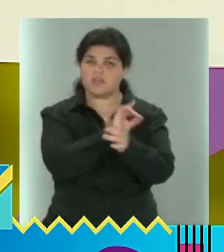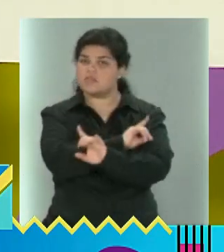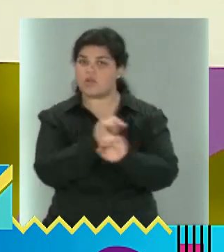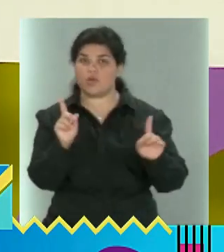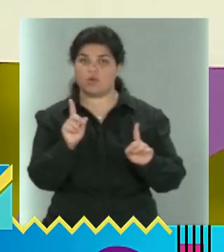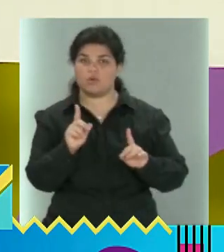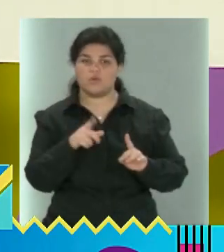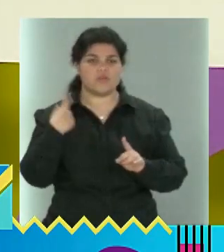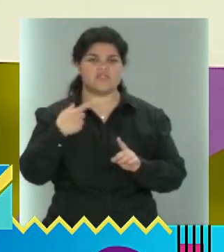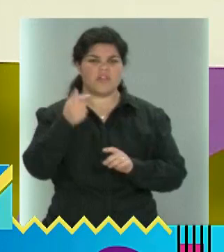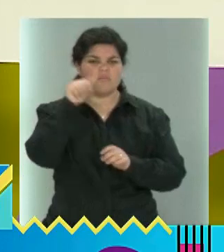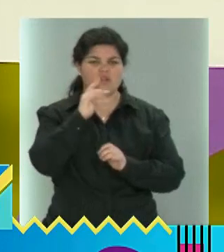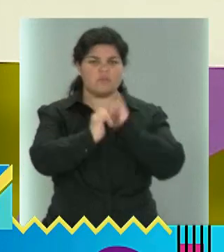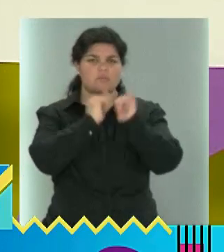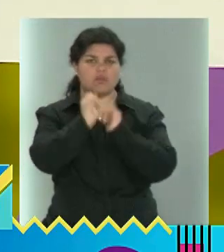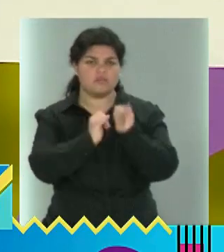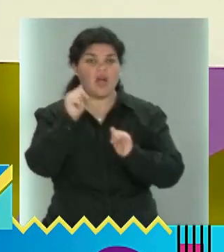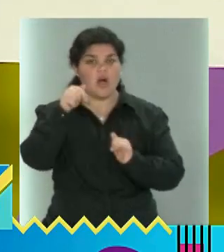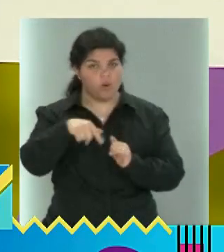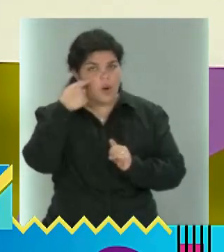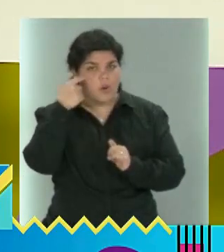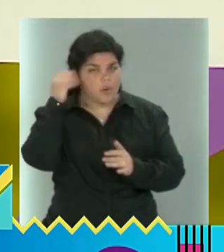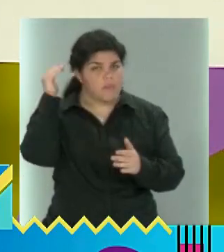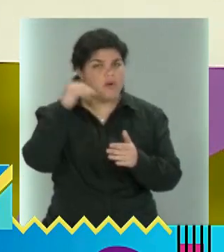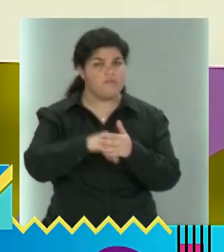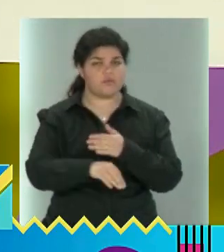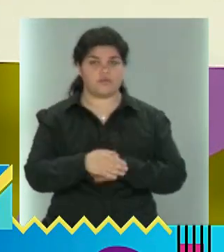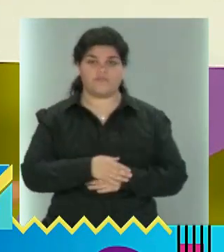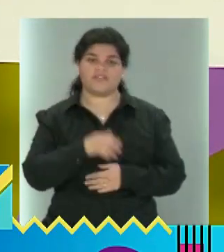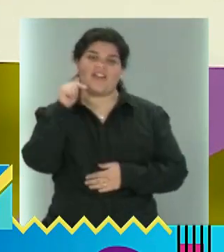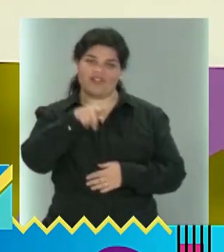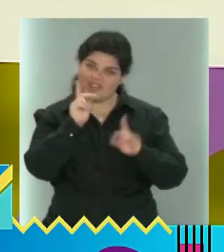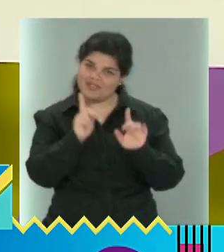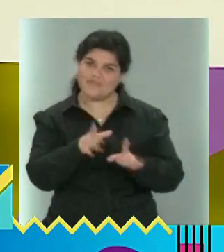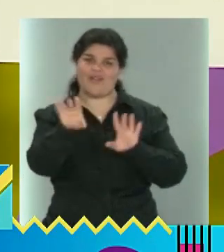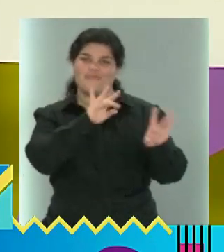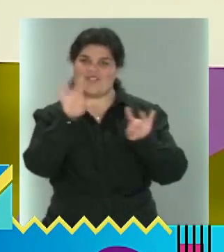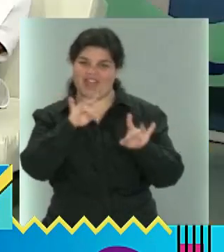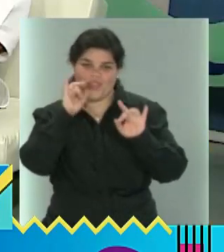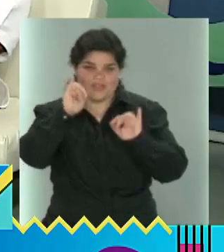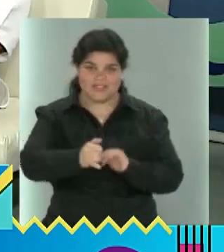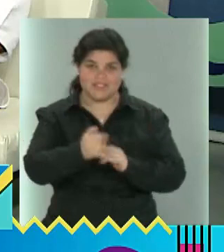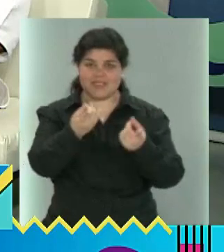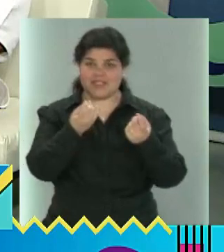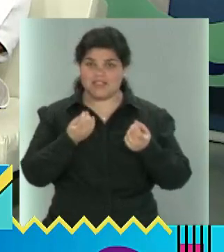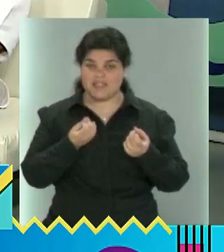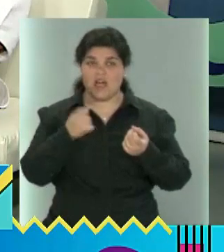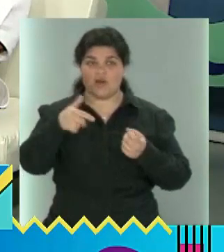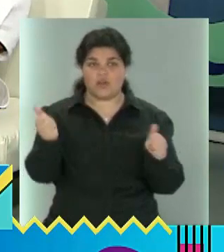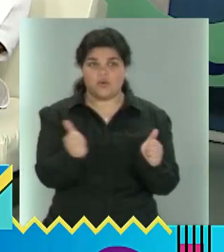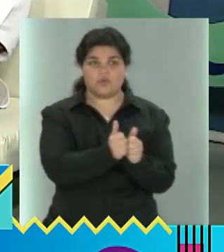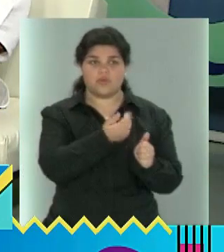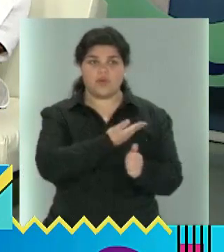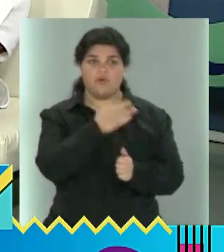estas disciplinas? Vamos a conocer un poco más de eso. Y para eso, obviamente, necesitamos a nuestros invitados. Están con nosotros Francisco